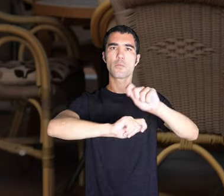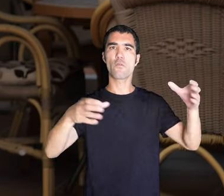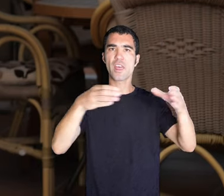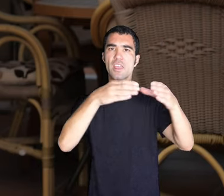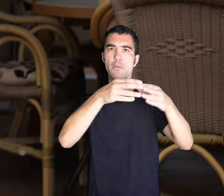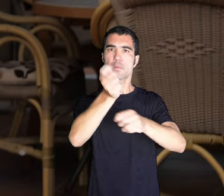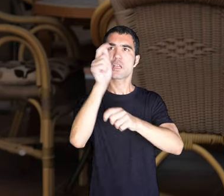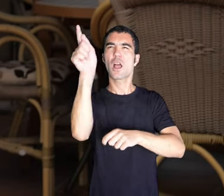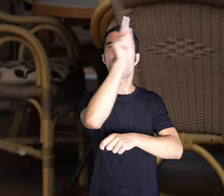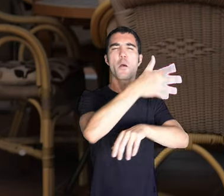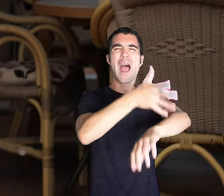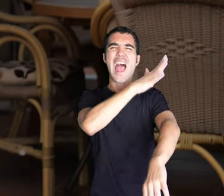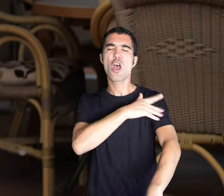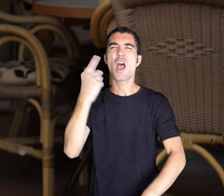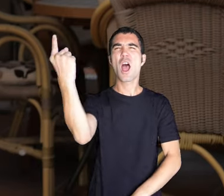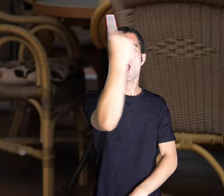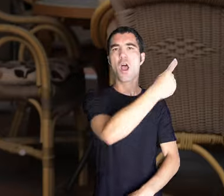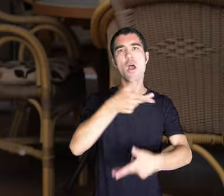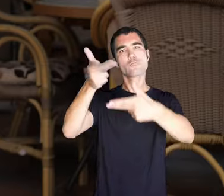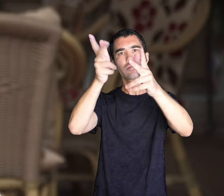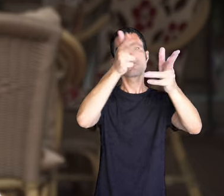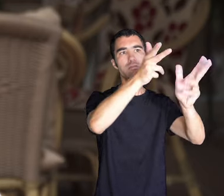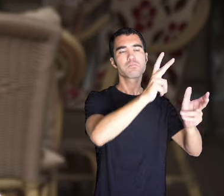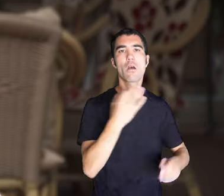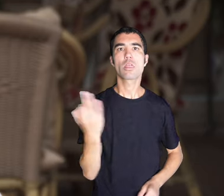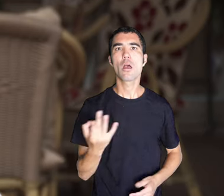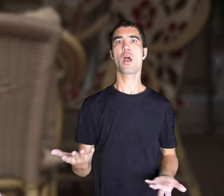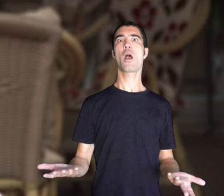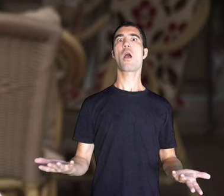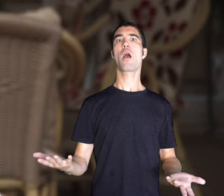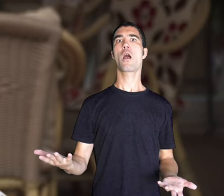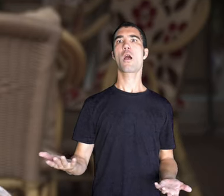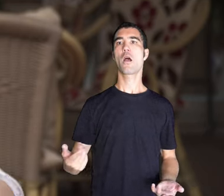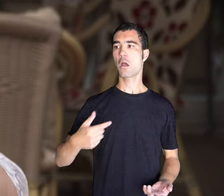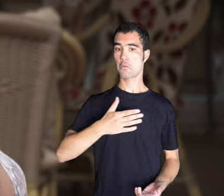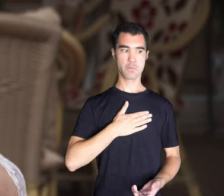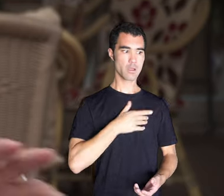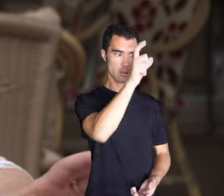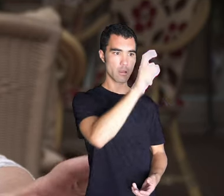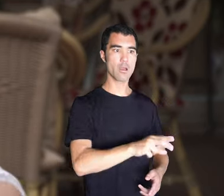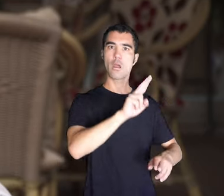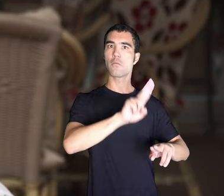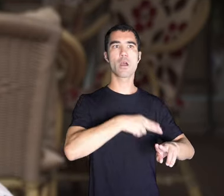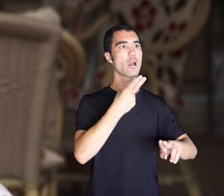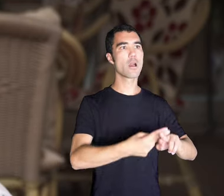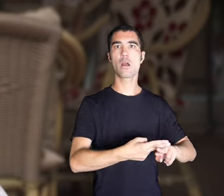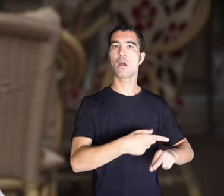pescadores de Mallorca. Y entonces, bueno, cuando vi que mi marido ya no podía